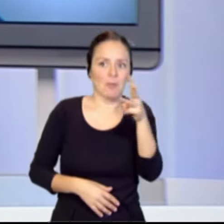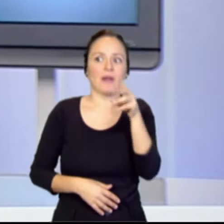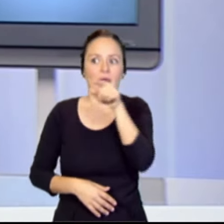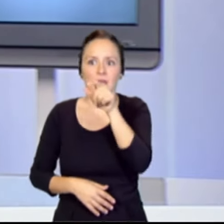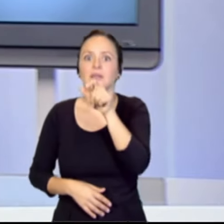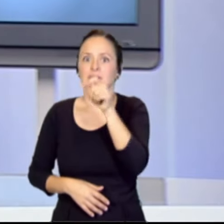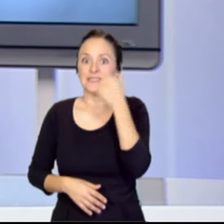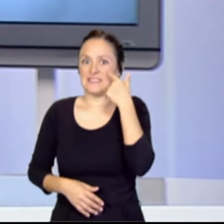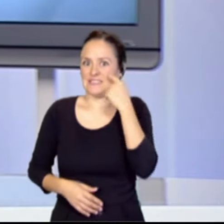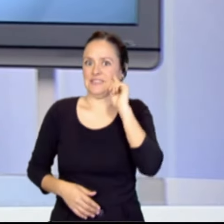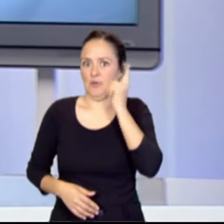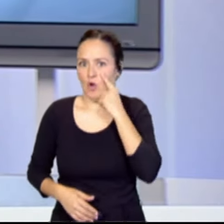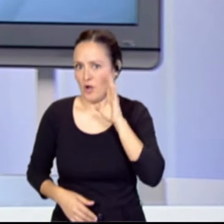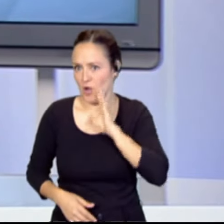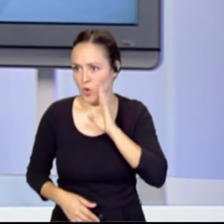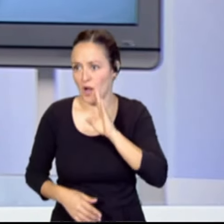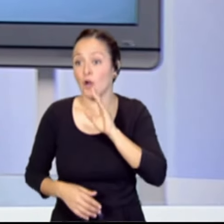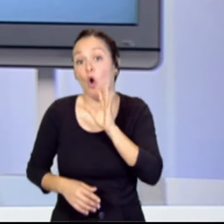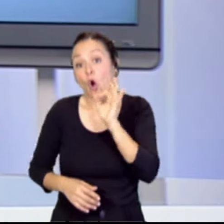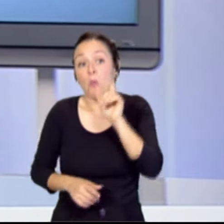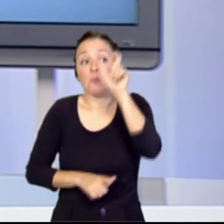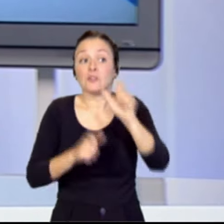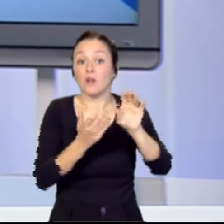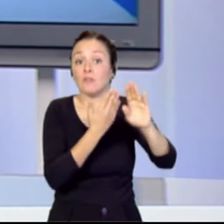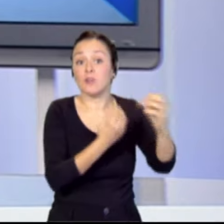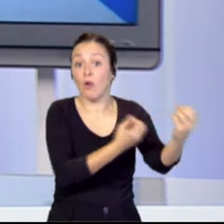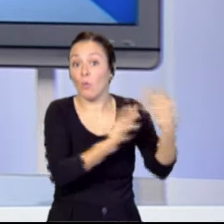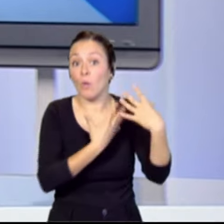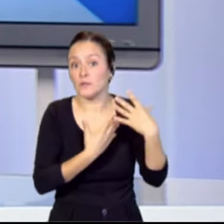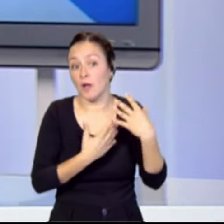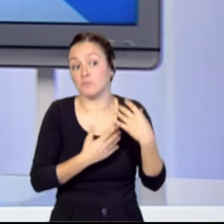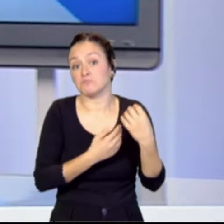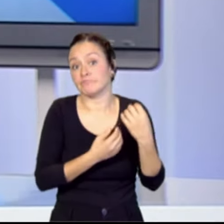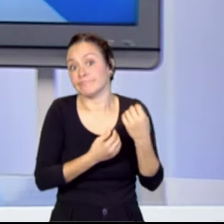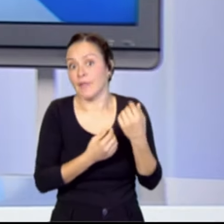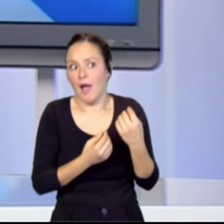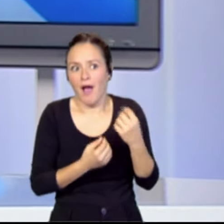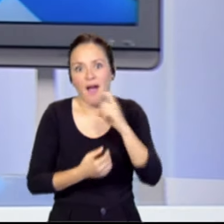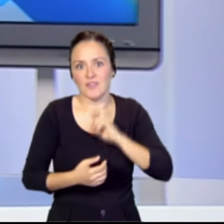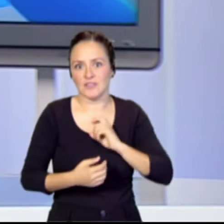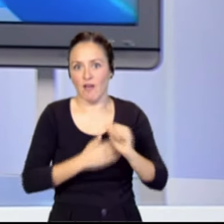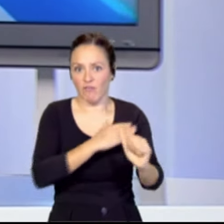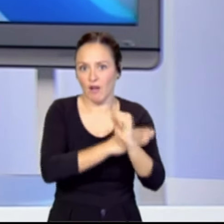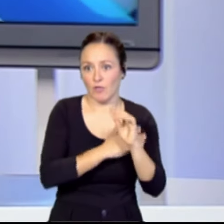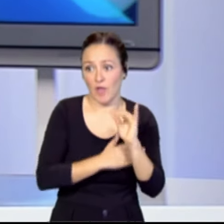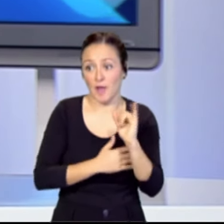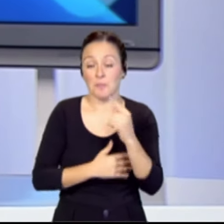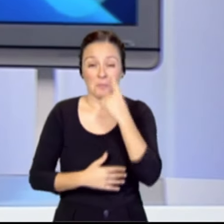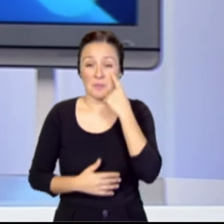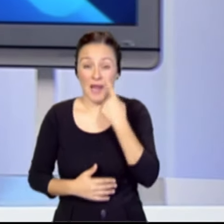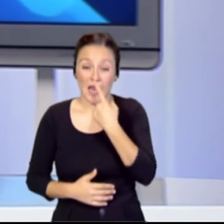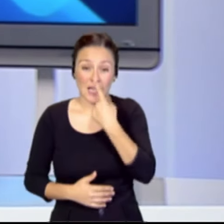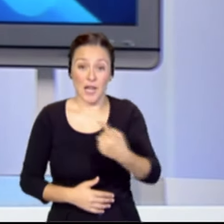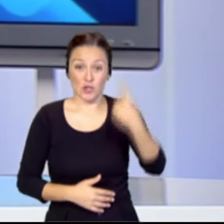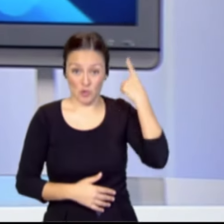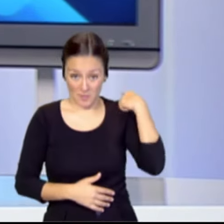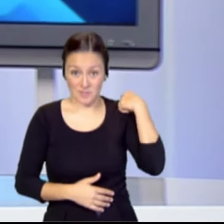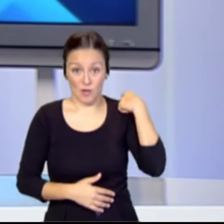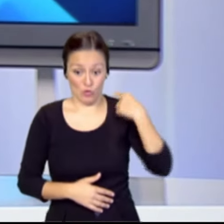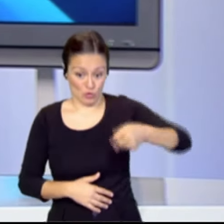a través de la denuncia y de la comunicación el buzón del fraude eh Mira Antonio el año pasado la inspección de trabajo social